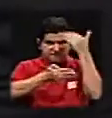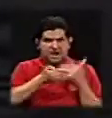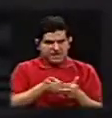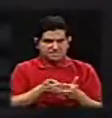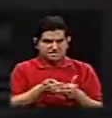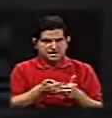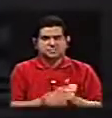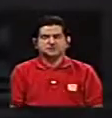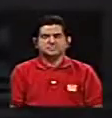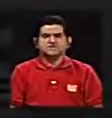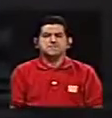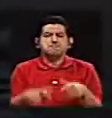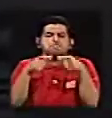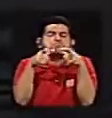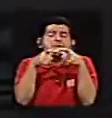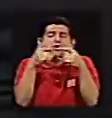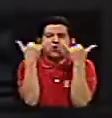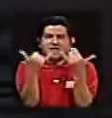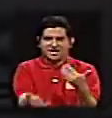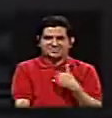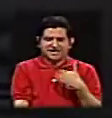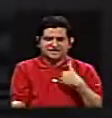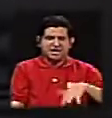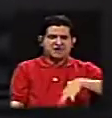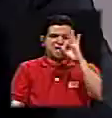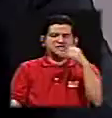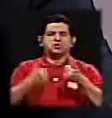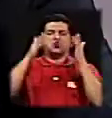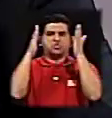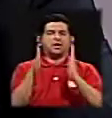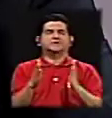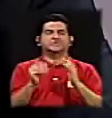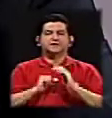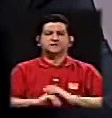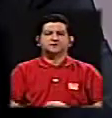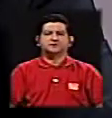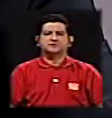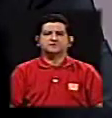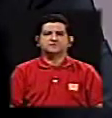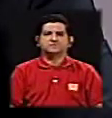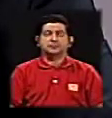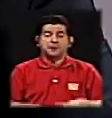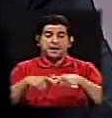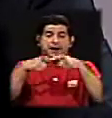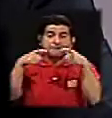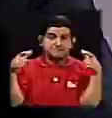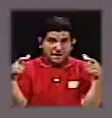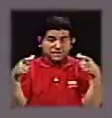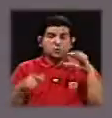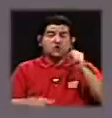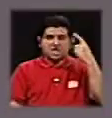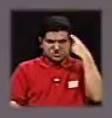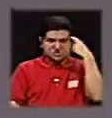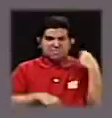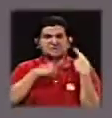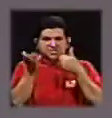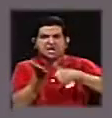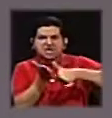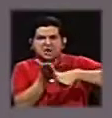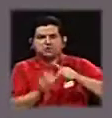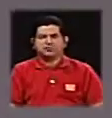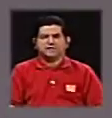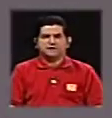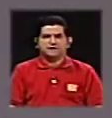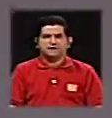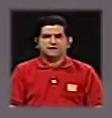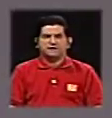que una minoría es la que ya tiene elegido un candidato, en mayor proporción sí piensan ir a votar. Es decir,